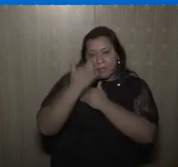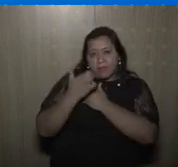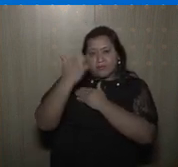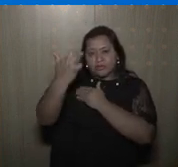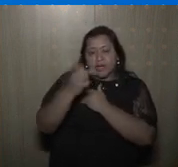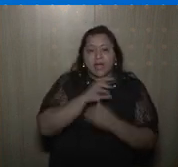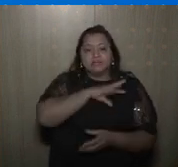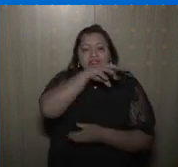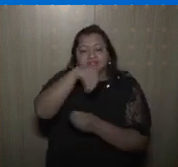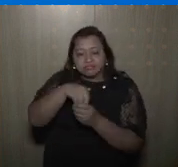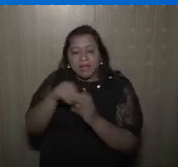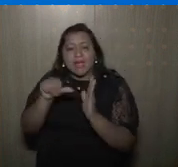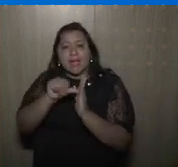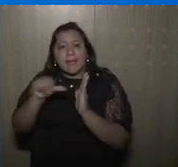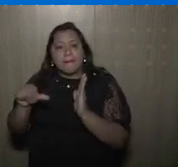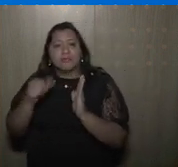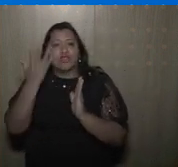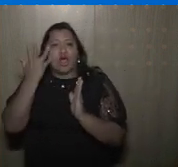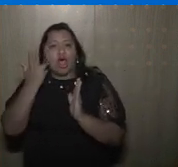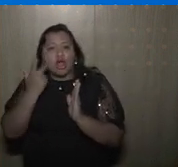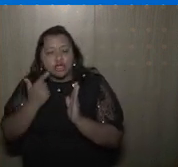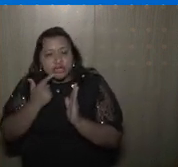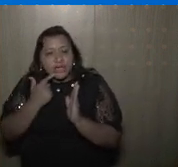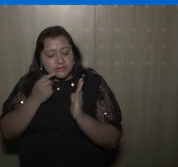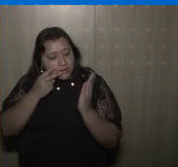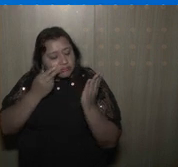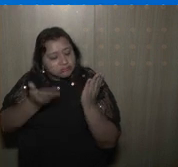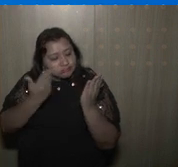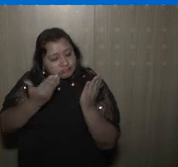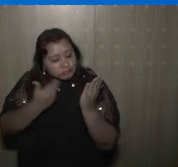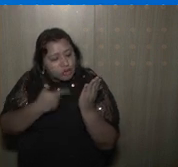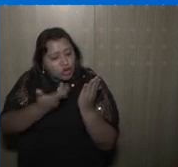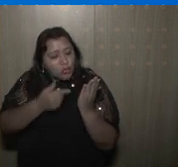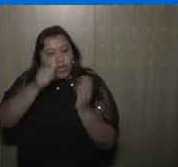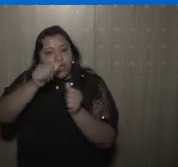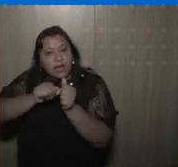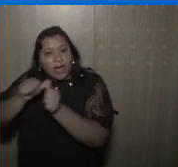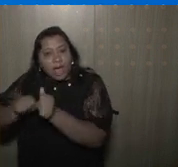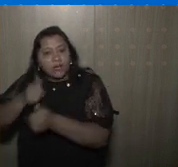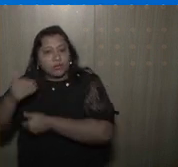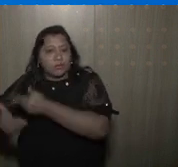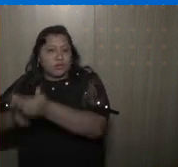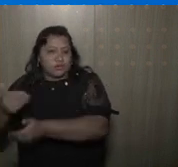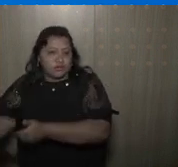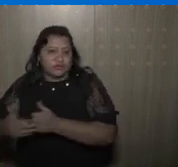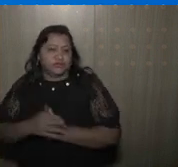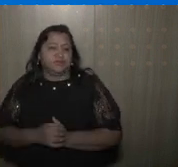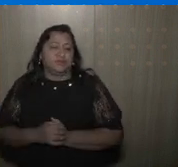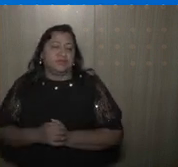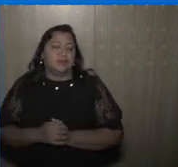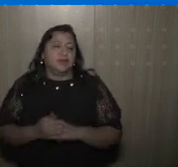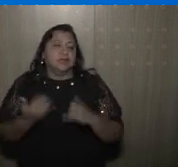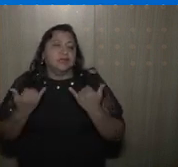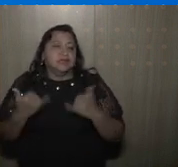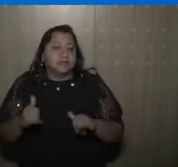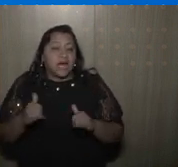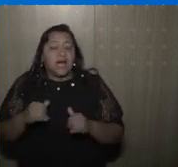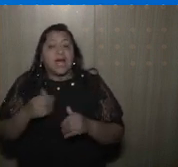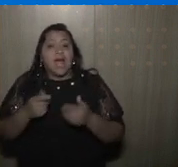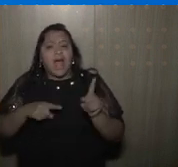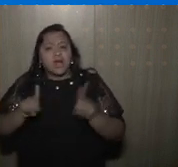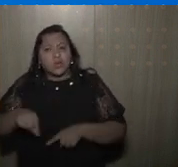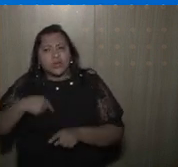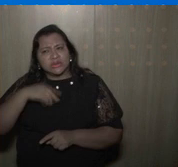a la plataforma diariamente y revisar el estado de cada uno de los procesos. En consecuencia, surgen algunas